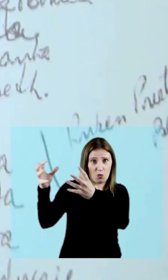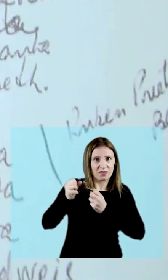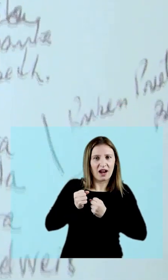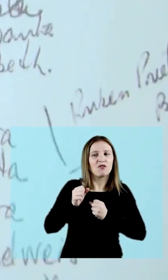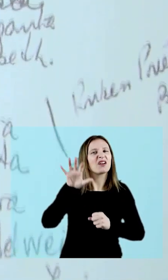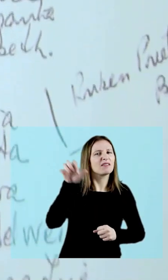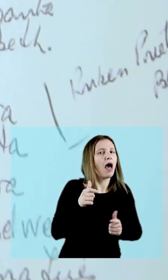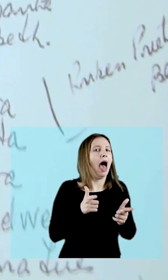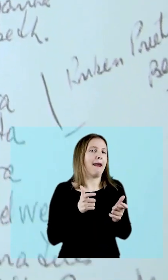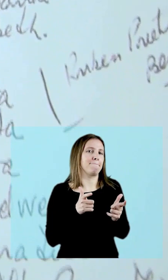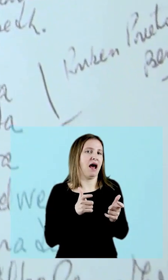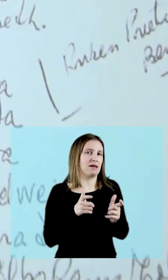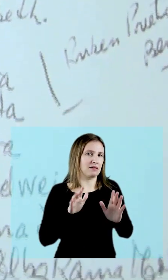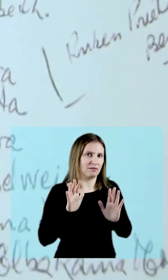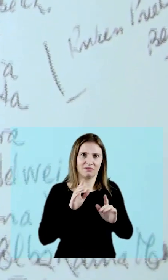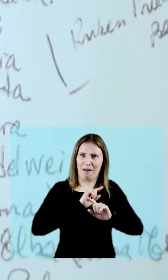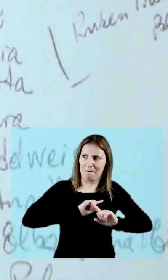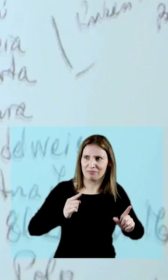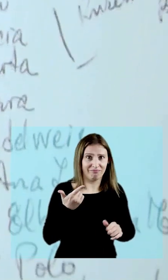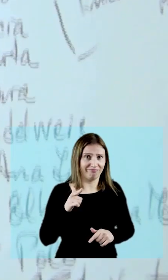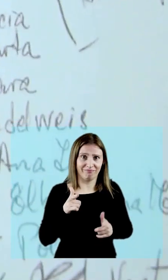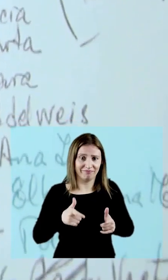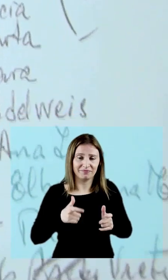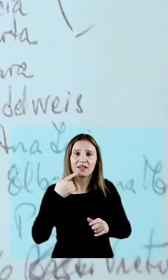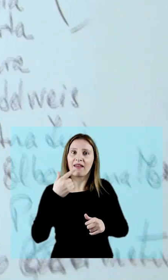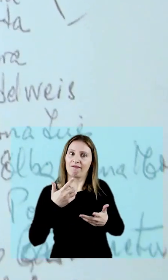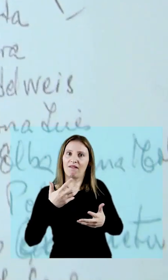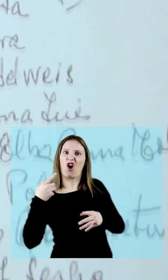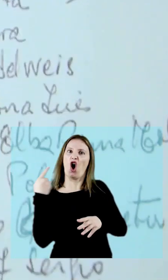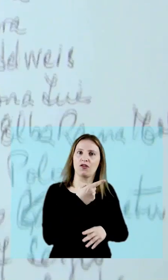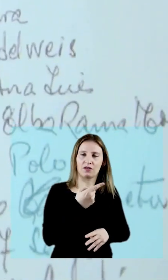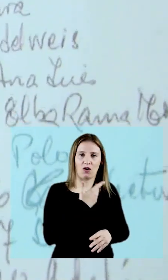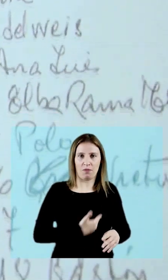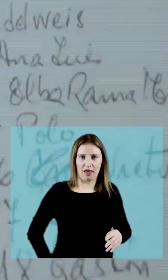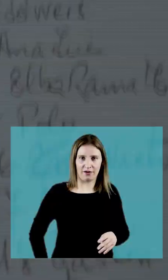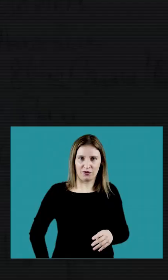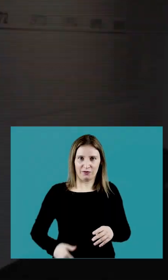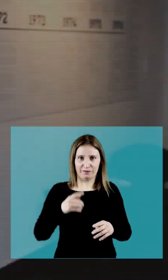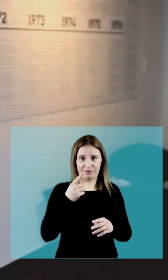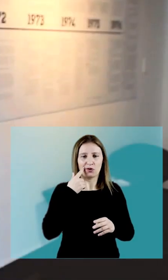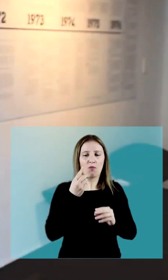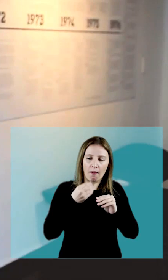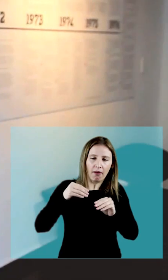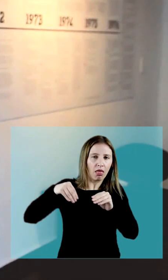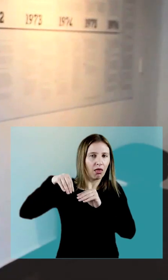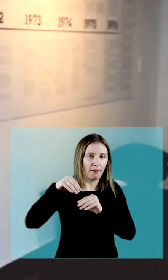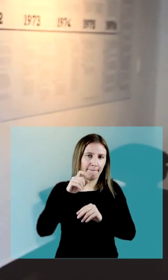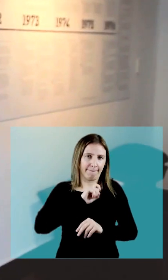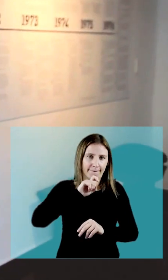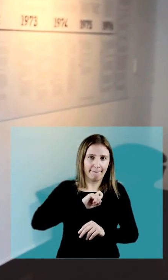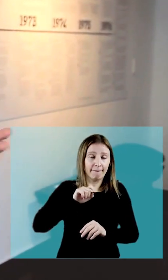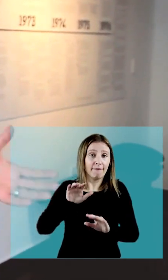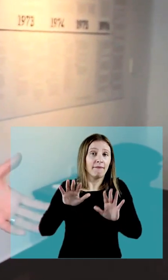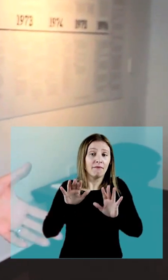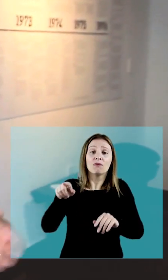hacer atentados contra el gobierno. Admitir eso es el precio que deberán pagar para salvar la vida. Y